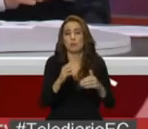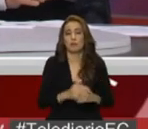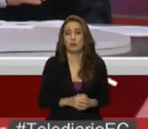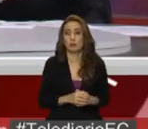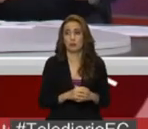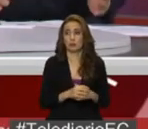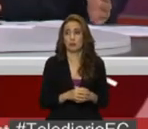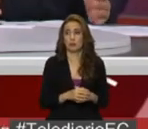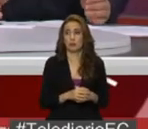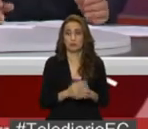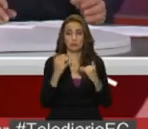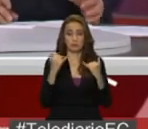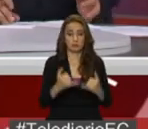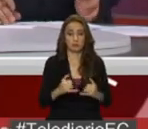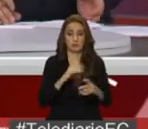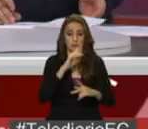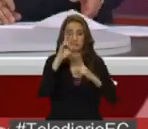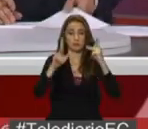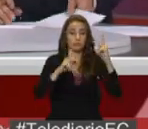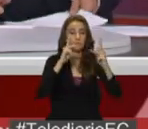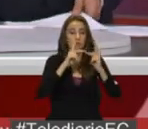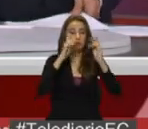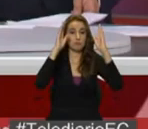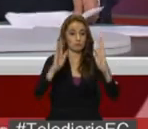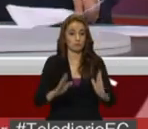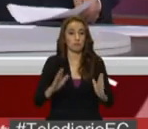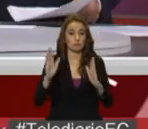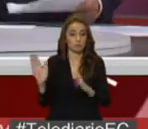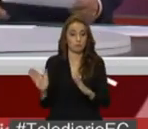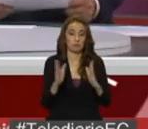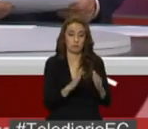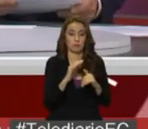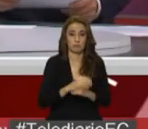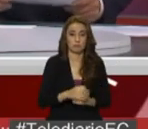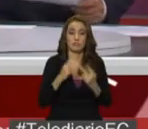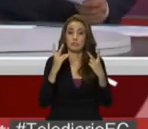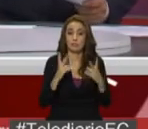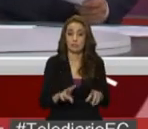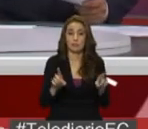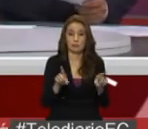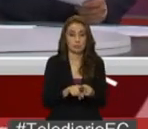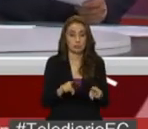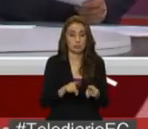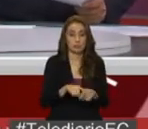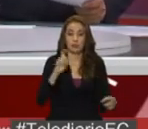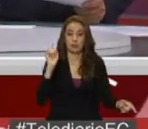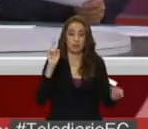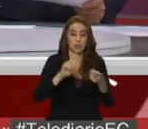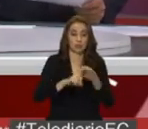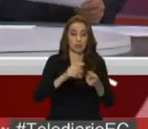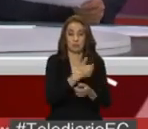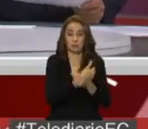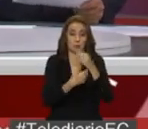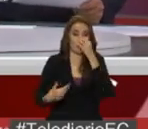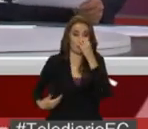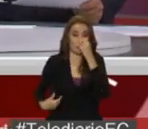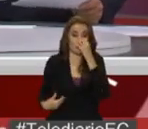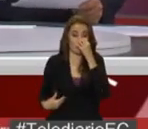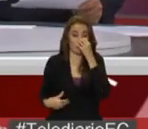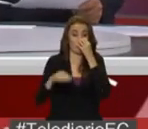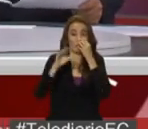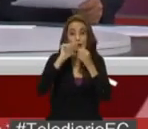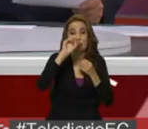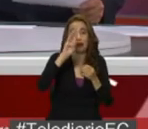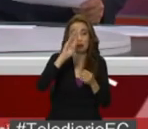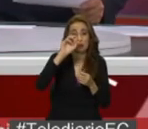domicilio del actual prefecto de la provincia del Guayas, Carlos Luis Morales, también en el domicilio del expresidente de Ecuador, Abdalá Bucaram